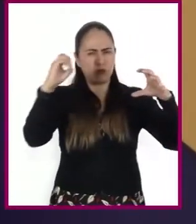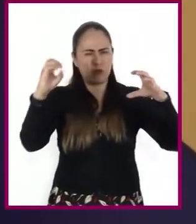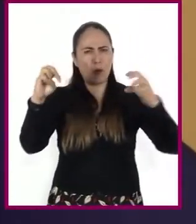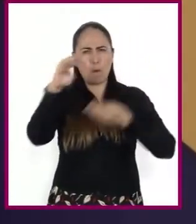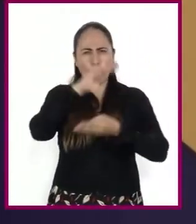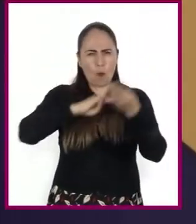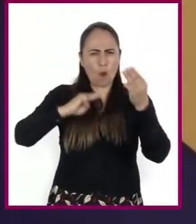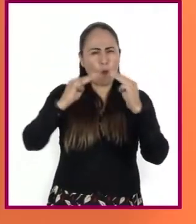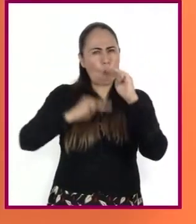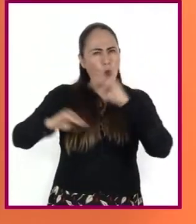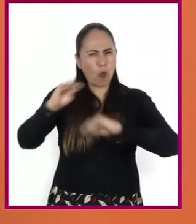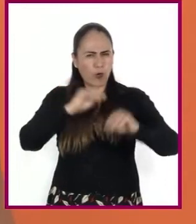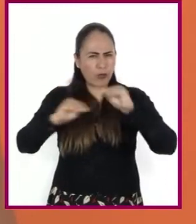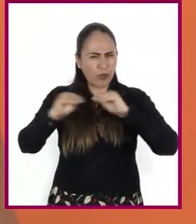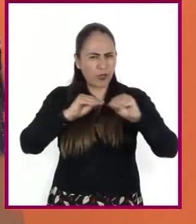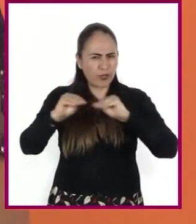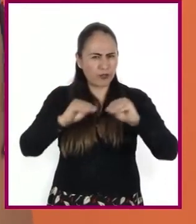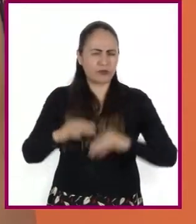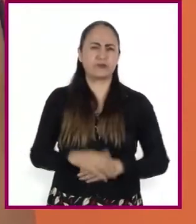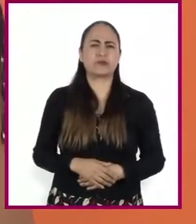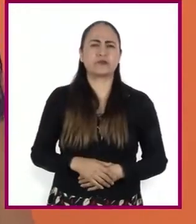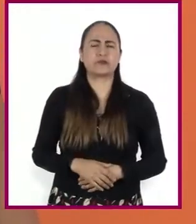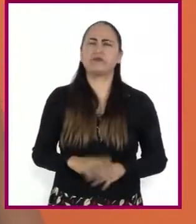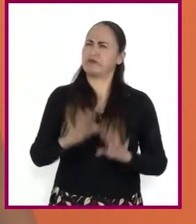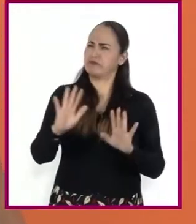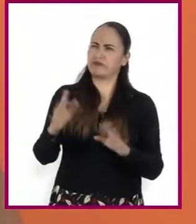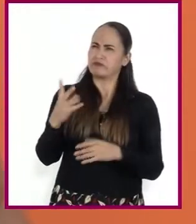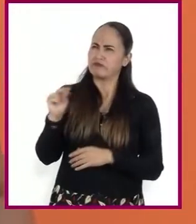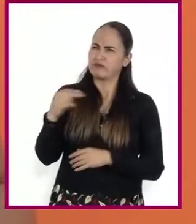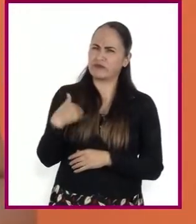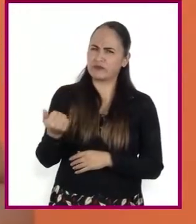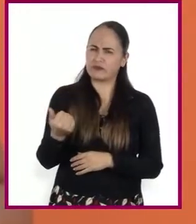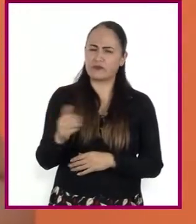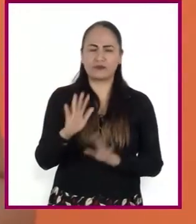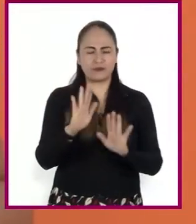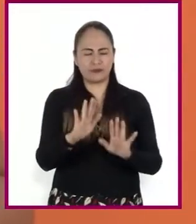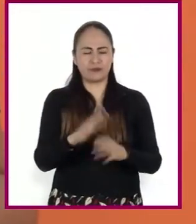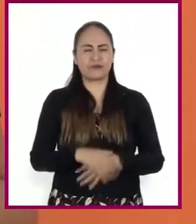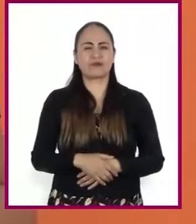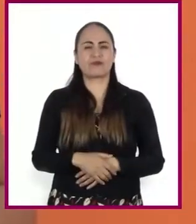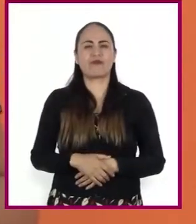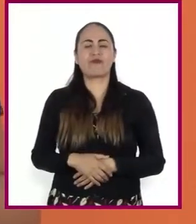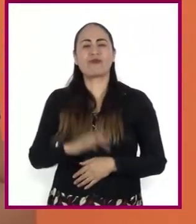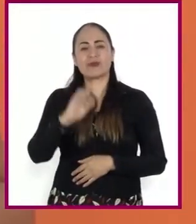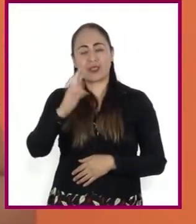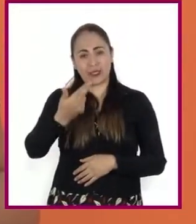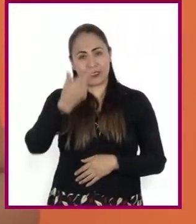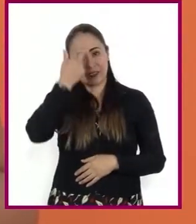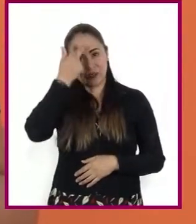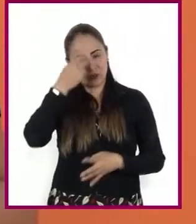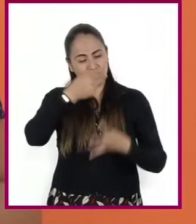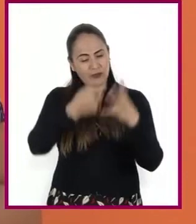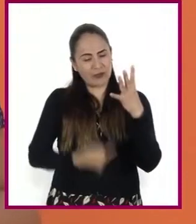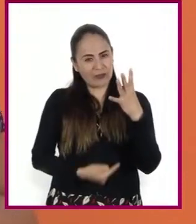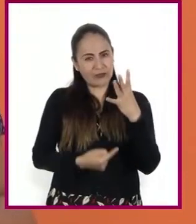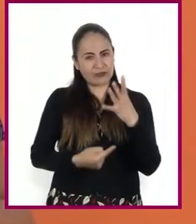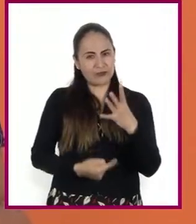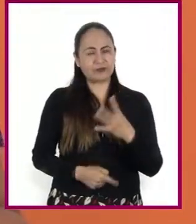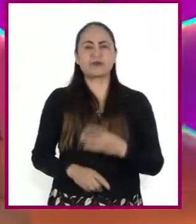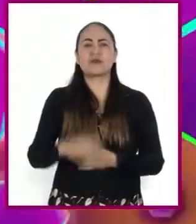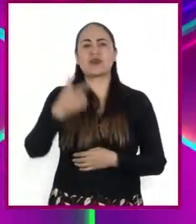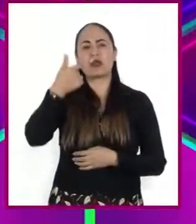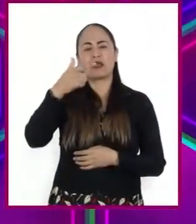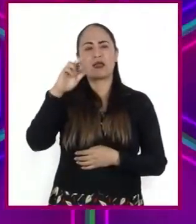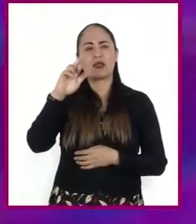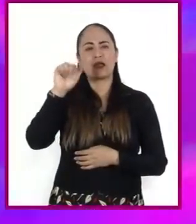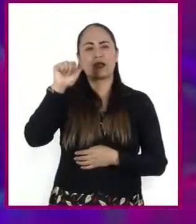se refiere, maestra. Bueno, para entender mejor, vamos a recordar rápidamente la definición de